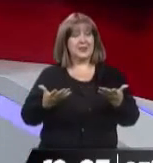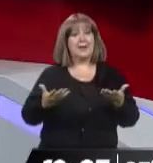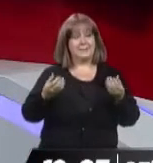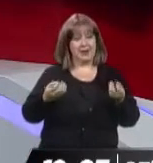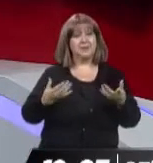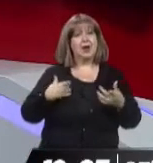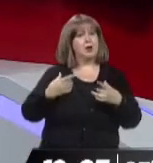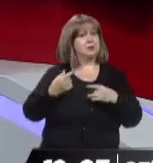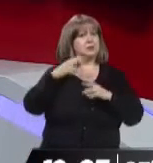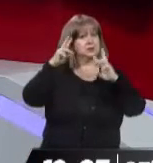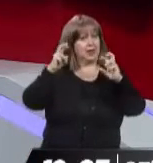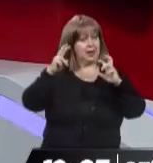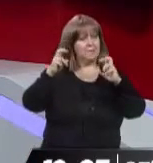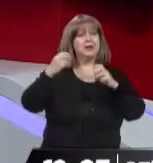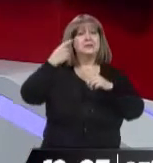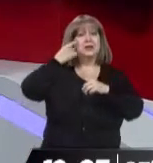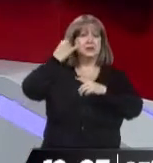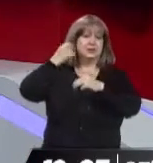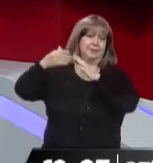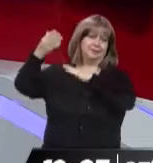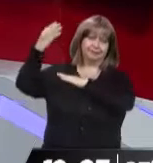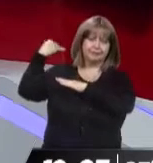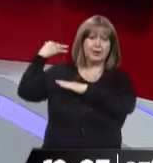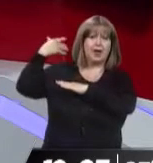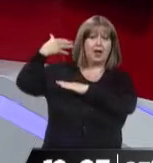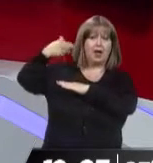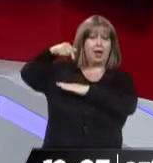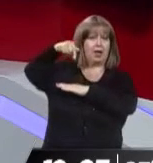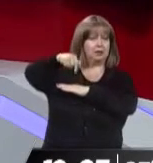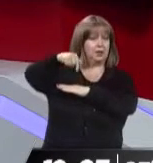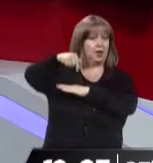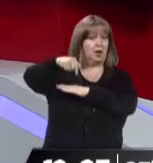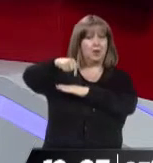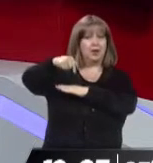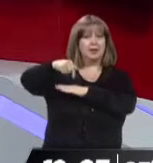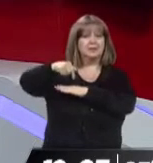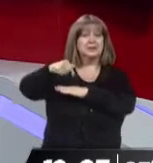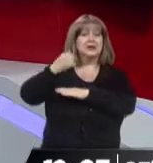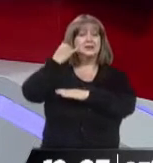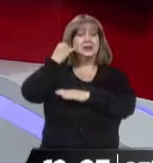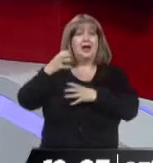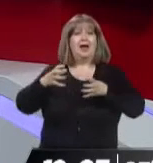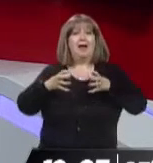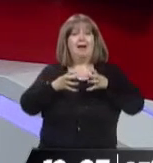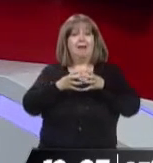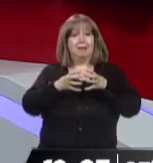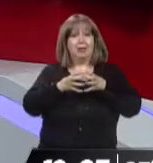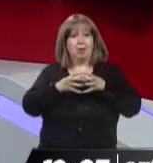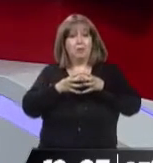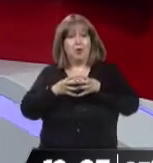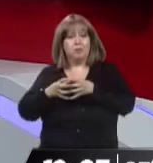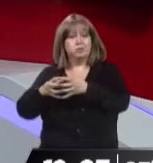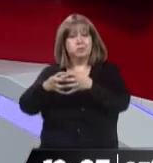Muy bien, y vamos a hablar de algo que se viene gestando hace ya un tiempo, que es muy importante y que es todo este equipo de ayuda para Beni. Para